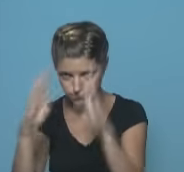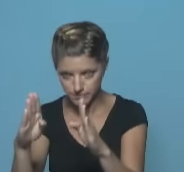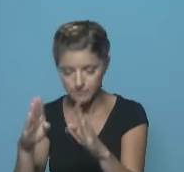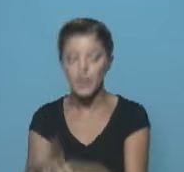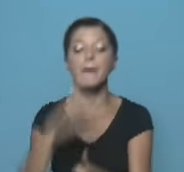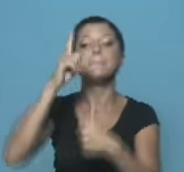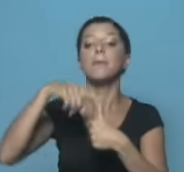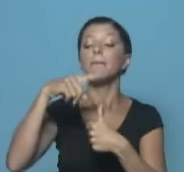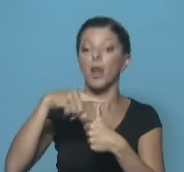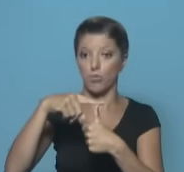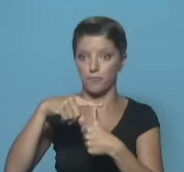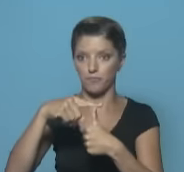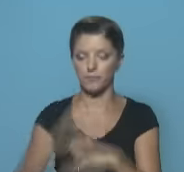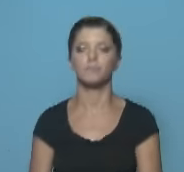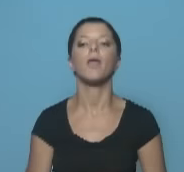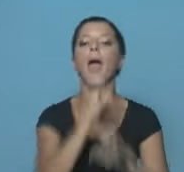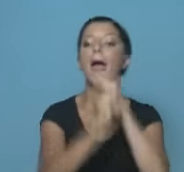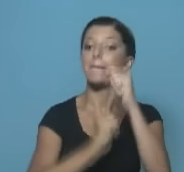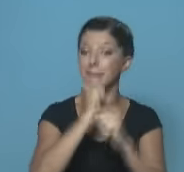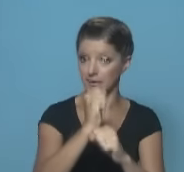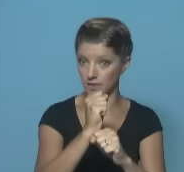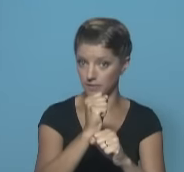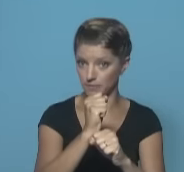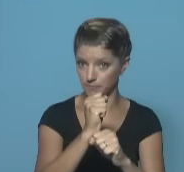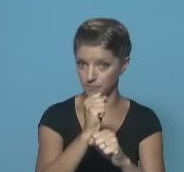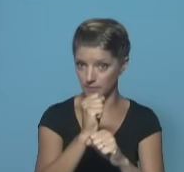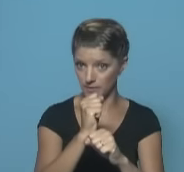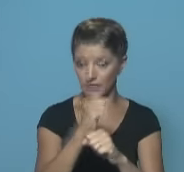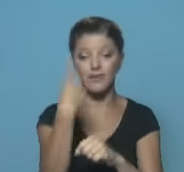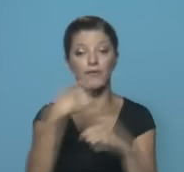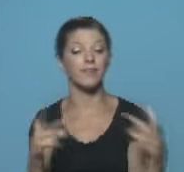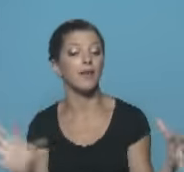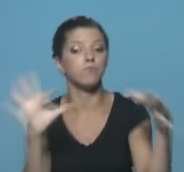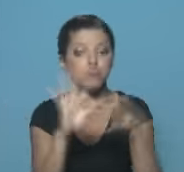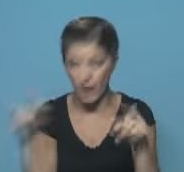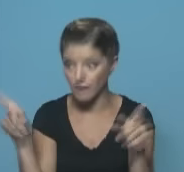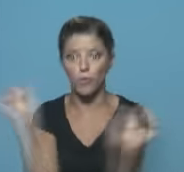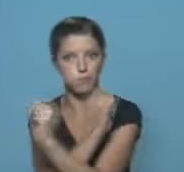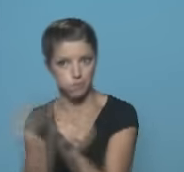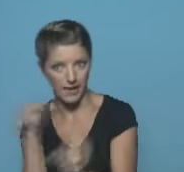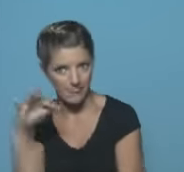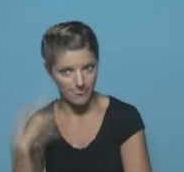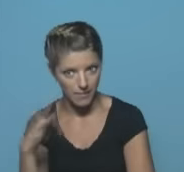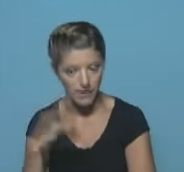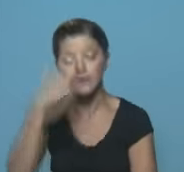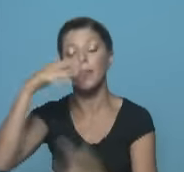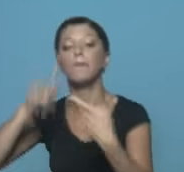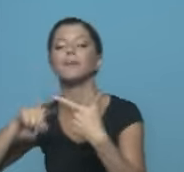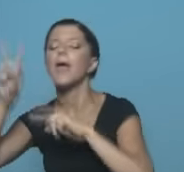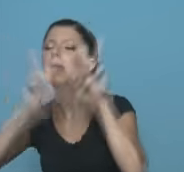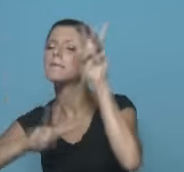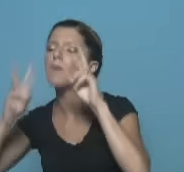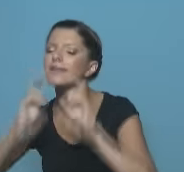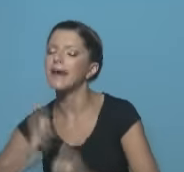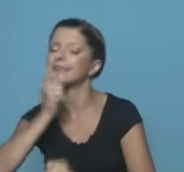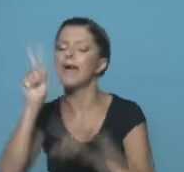las fusiones entre empresas. Y en segundo lugar, investiga las prácticas monopólicas por parte